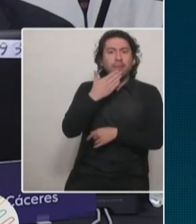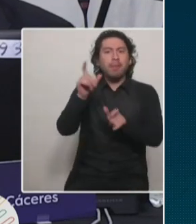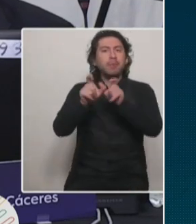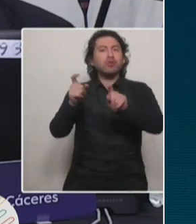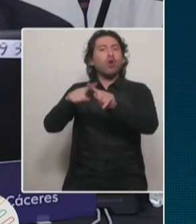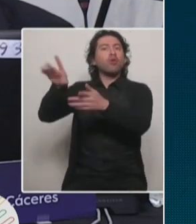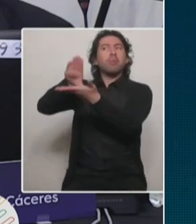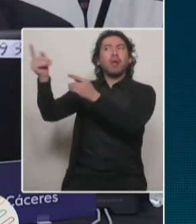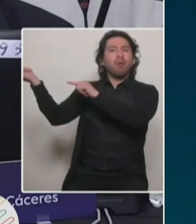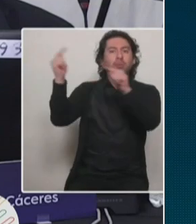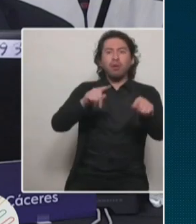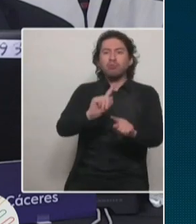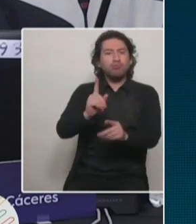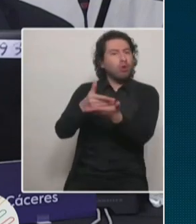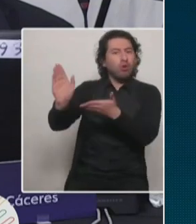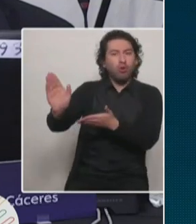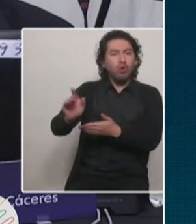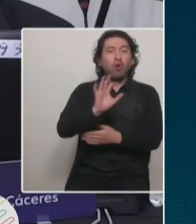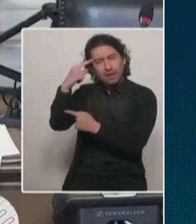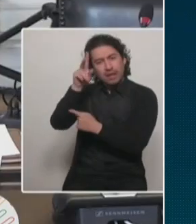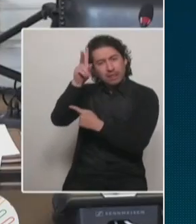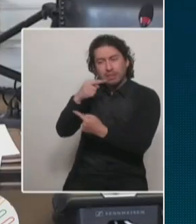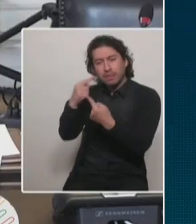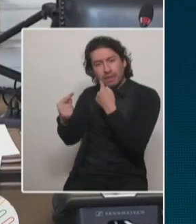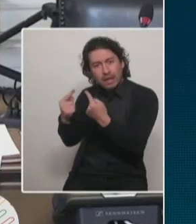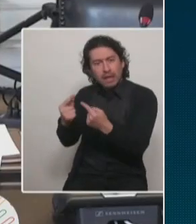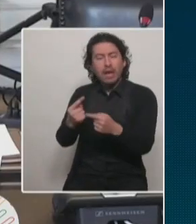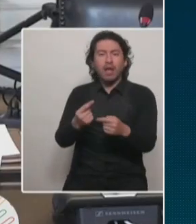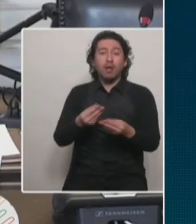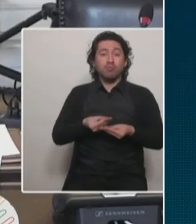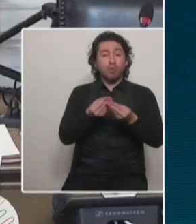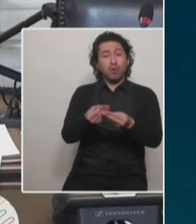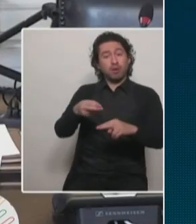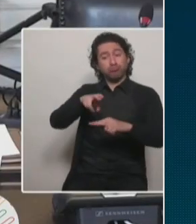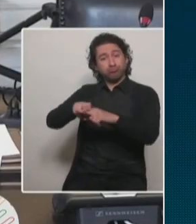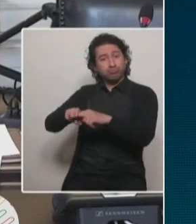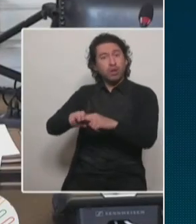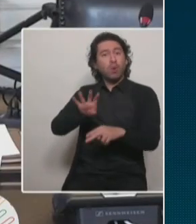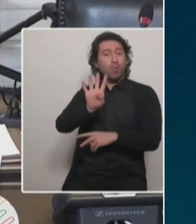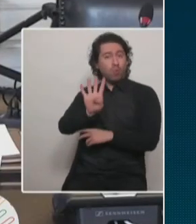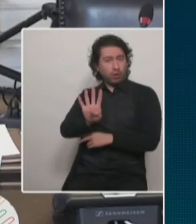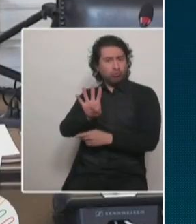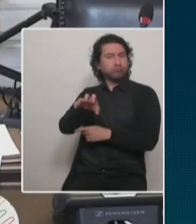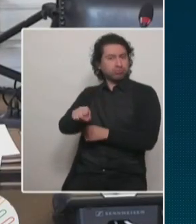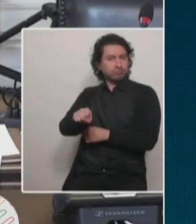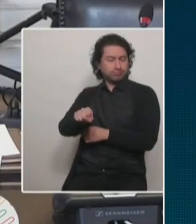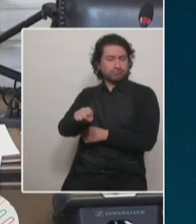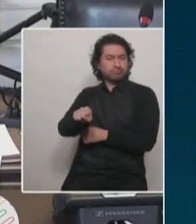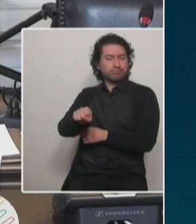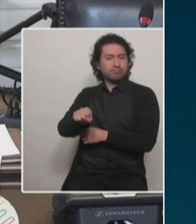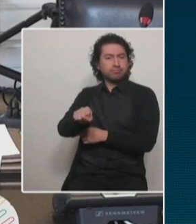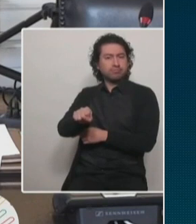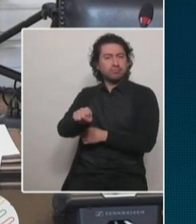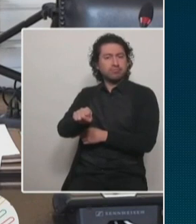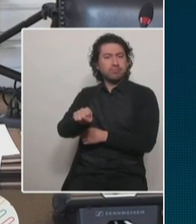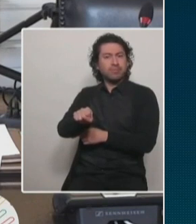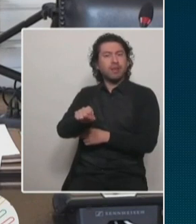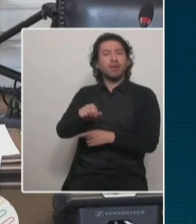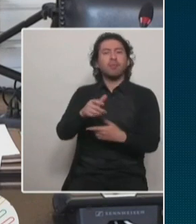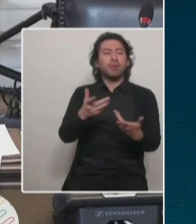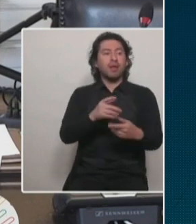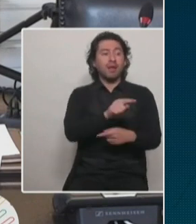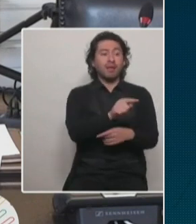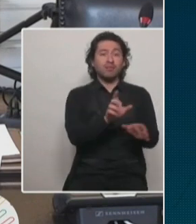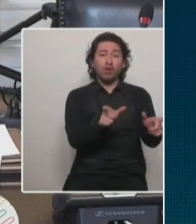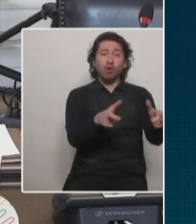acerca y nos dice porque en ese minuto estábamos con beatriz sánchez pero no se preocupen si puede sesionar los 155 aquí adentro